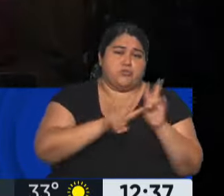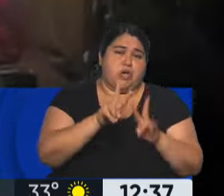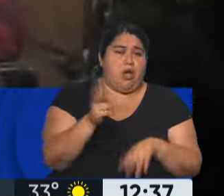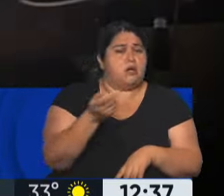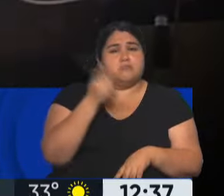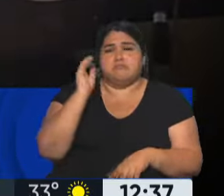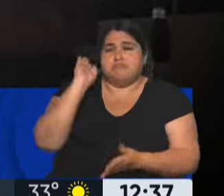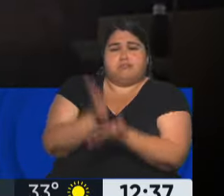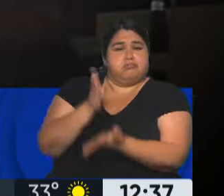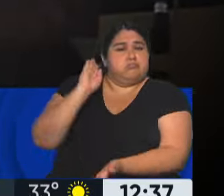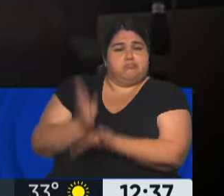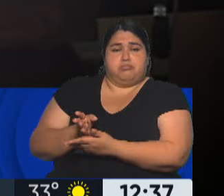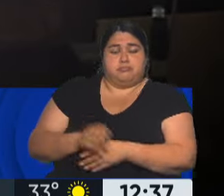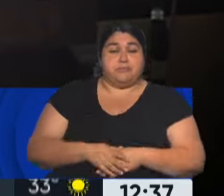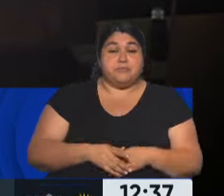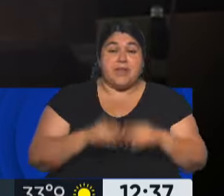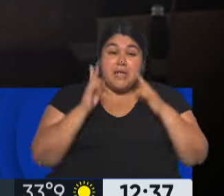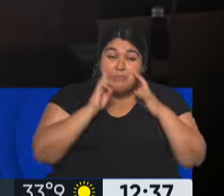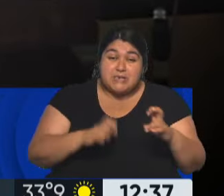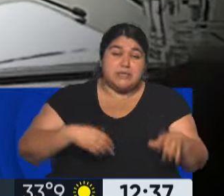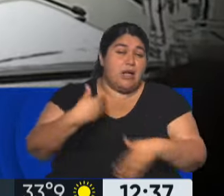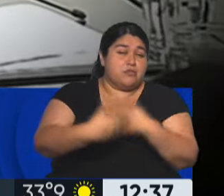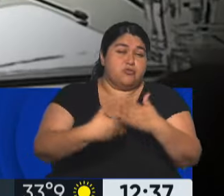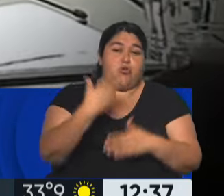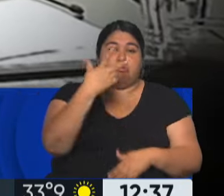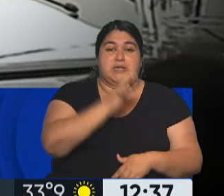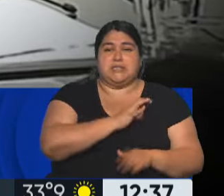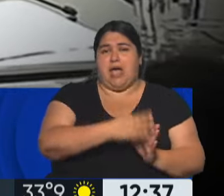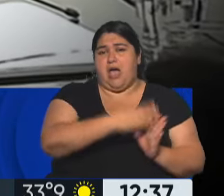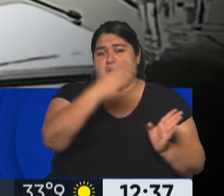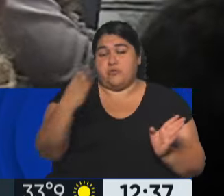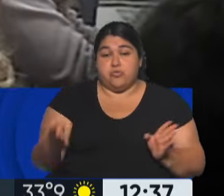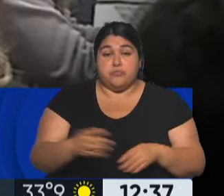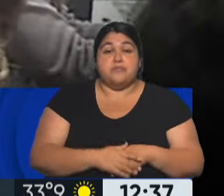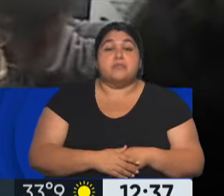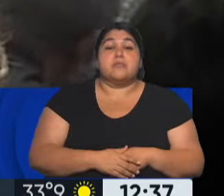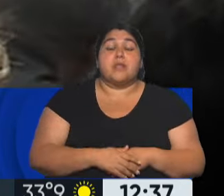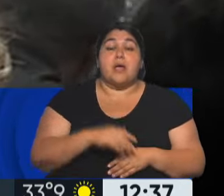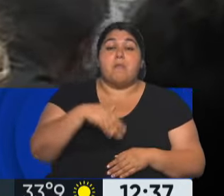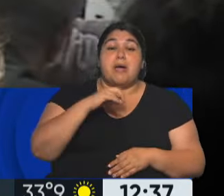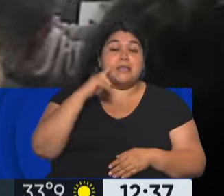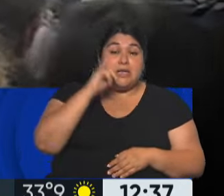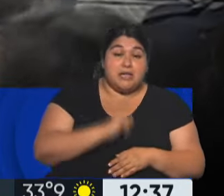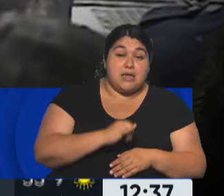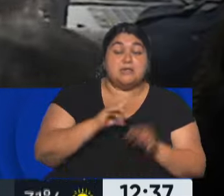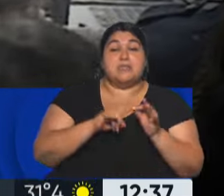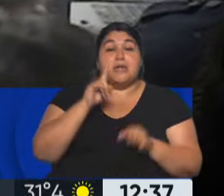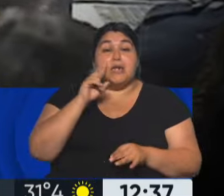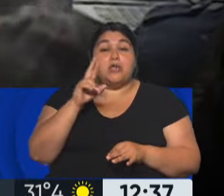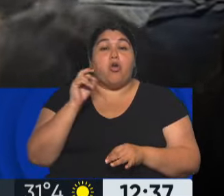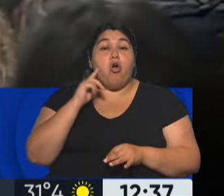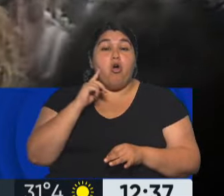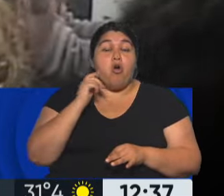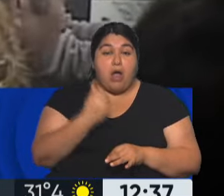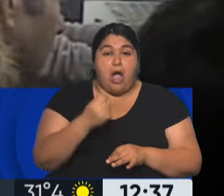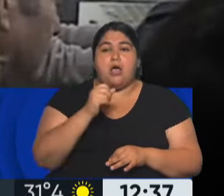atrocidad. La investigación duró más de 3 años. Osvaldo Martínez y Javier Quiroga llegaron al juicio como los